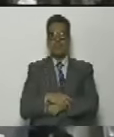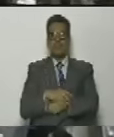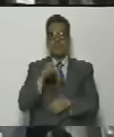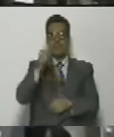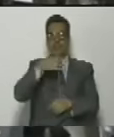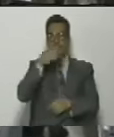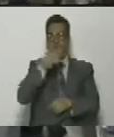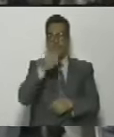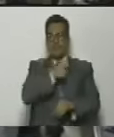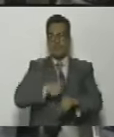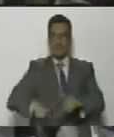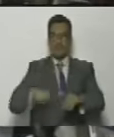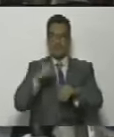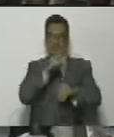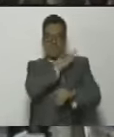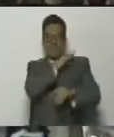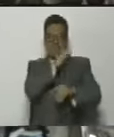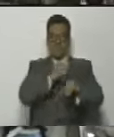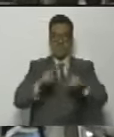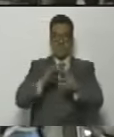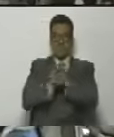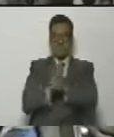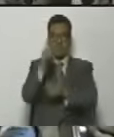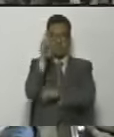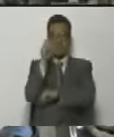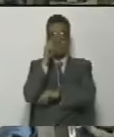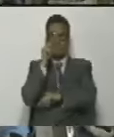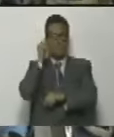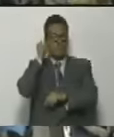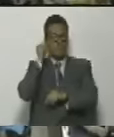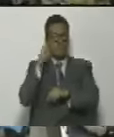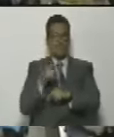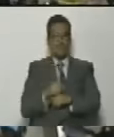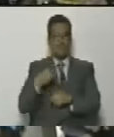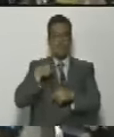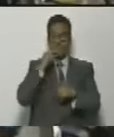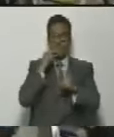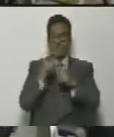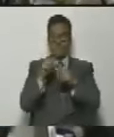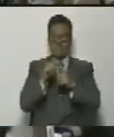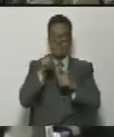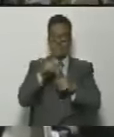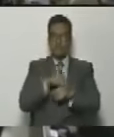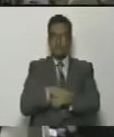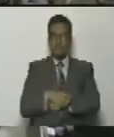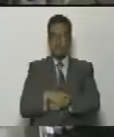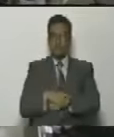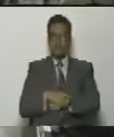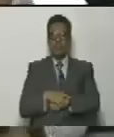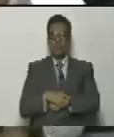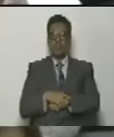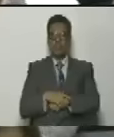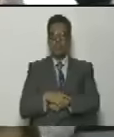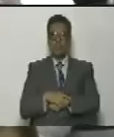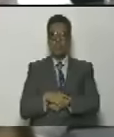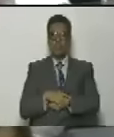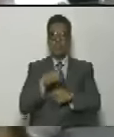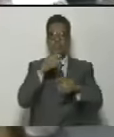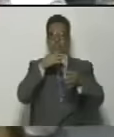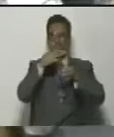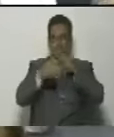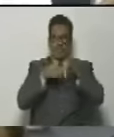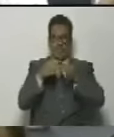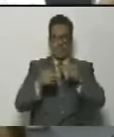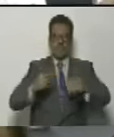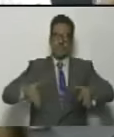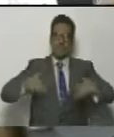Buenas tardes, presidente, junta directiva, colegas parlamentarios y parlamentarias. Bueno, yo he pedido este derecho de palabra para expresar